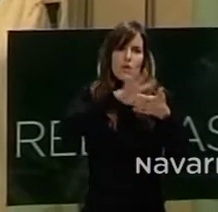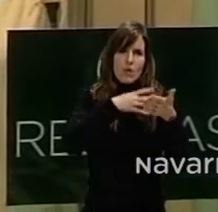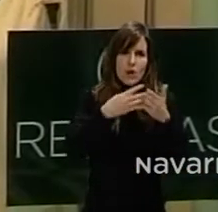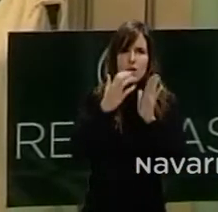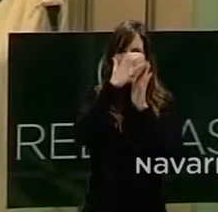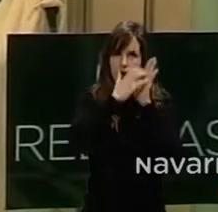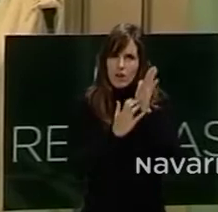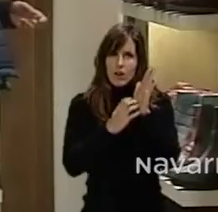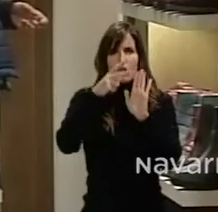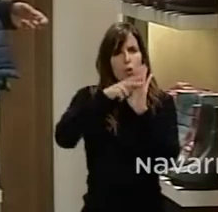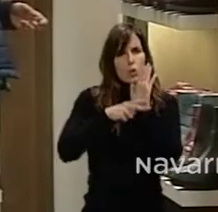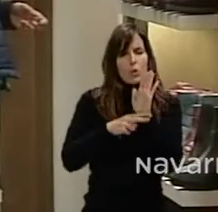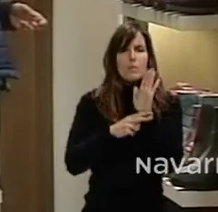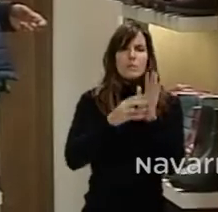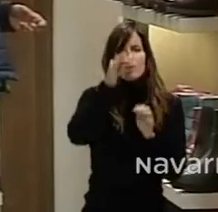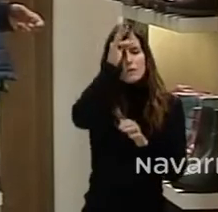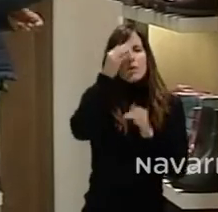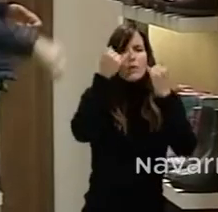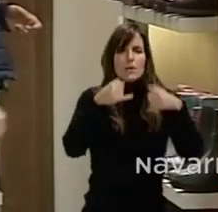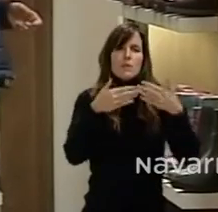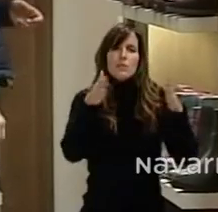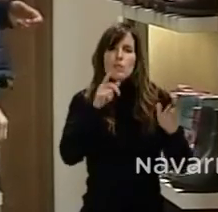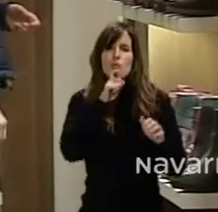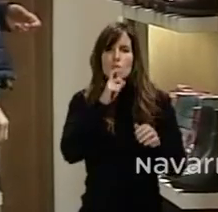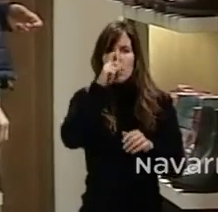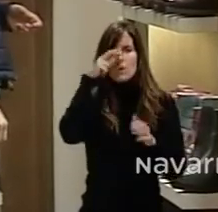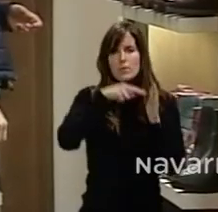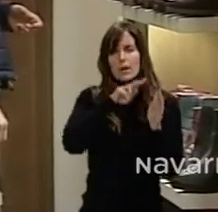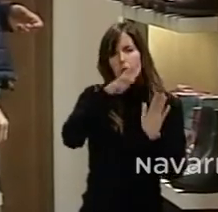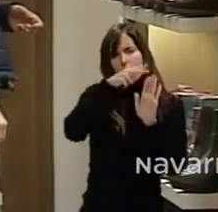normativa que se refiere a la apertura en domingos y festivos para 2014.